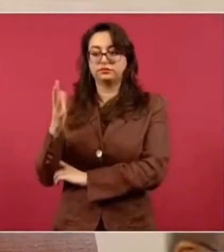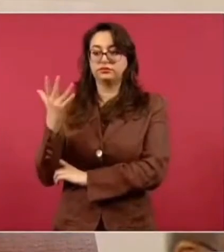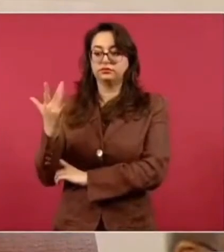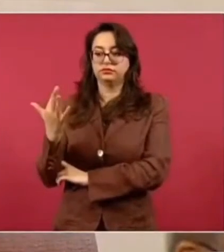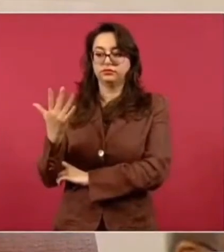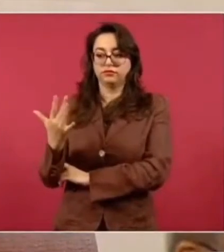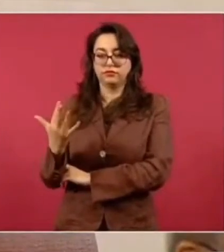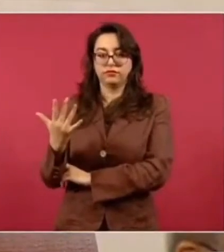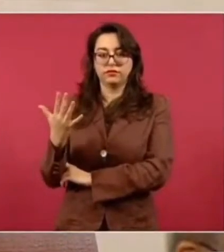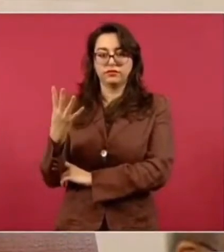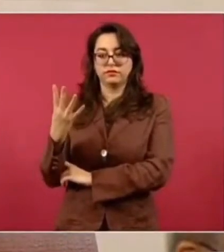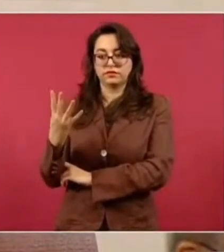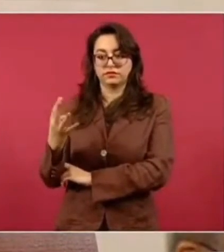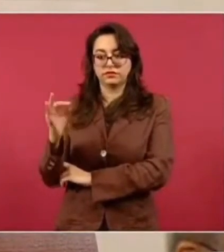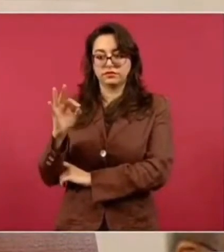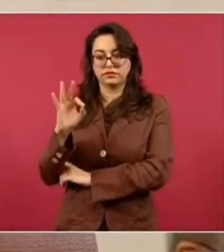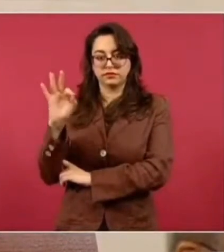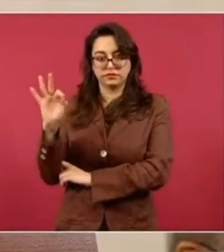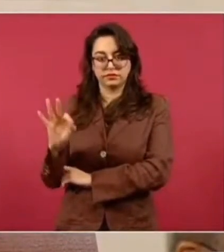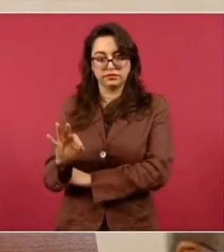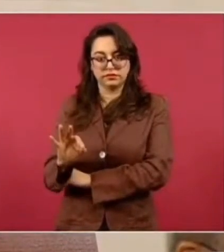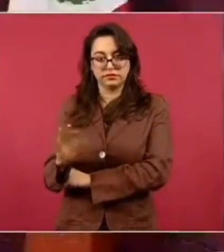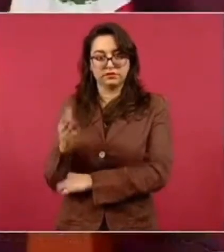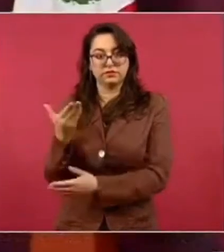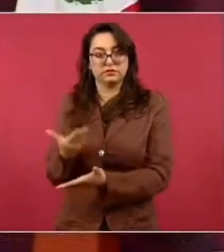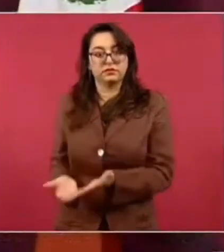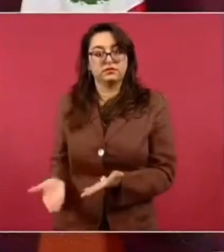tenemos 39%.